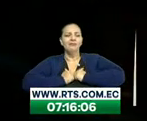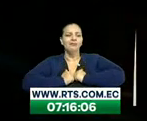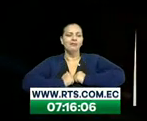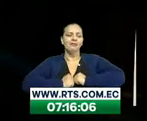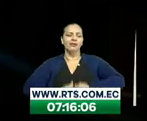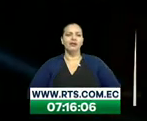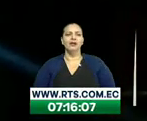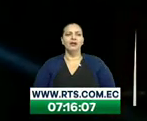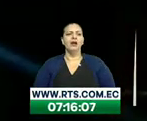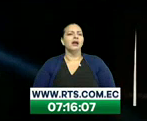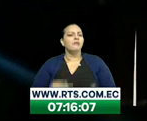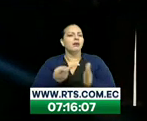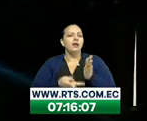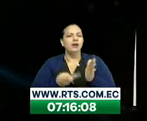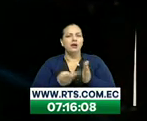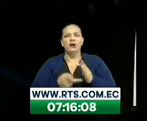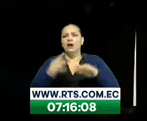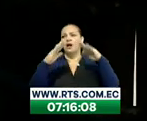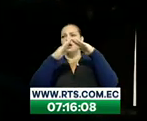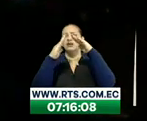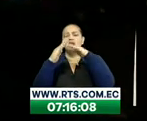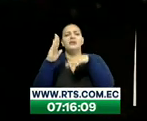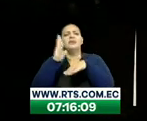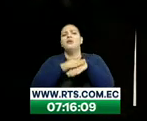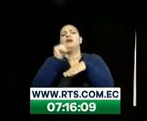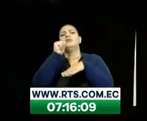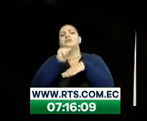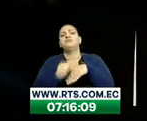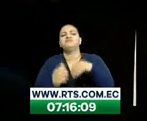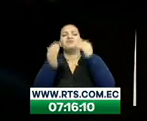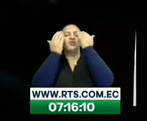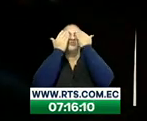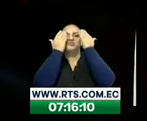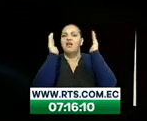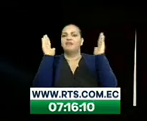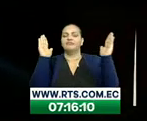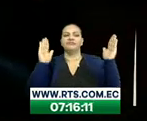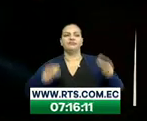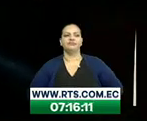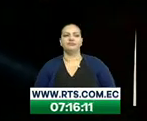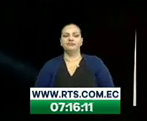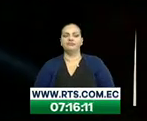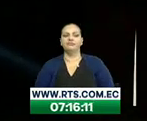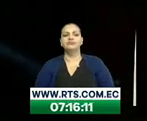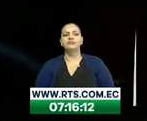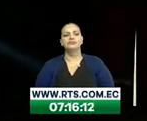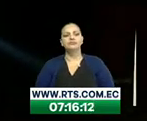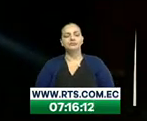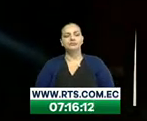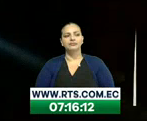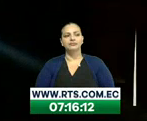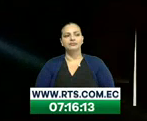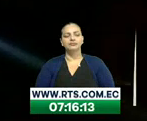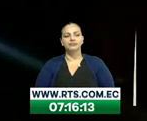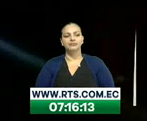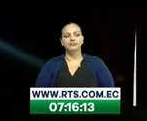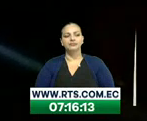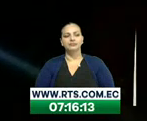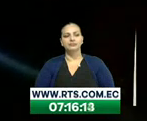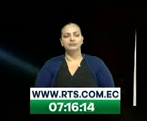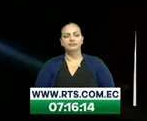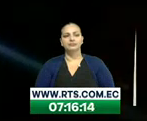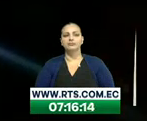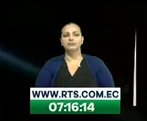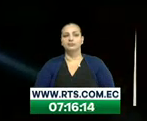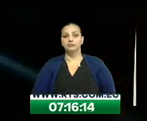podido determinar o establecer cuáles serían las causas que motivaron o que dieron origen a este siniestro. Sin